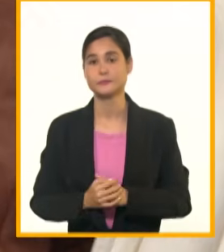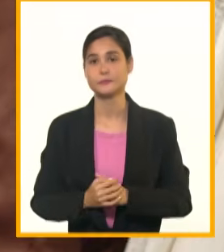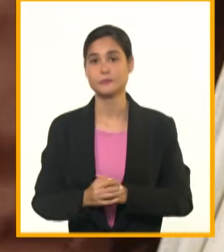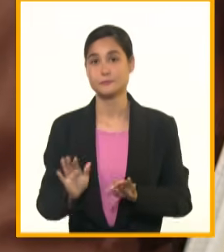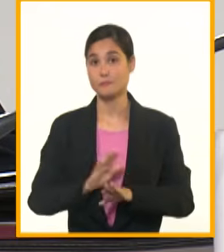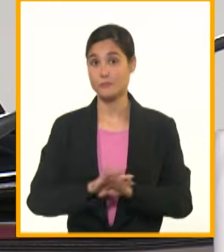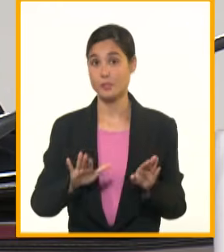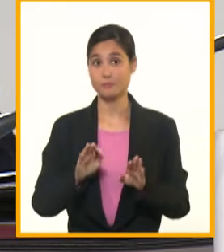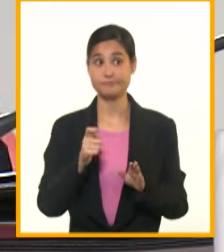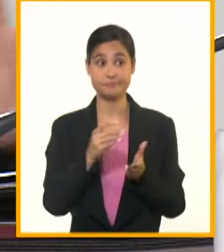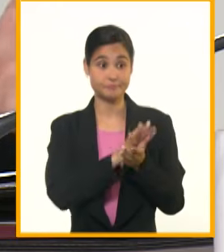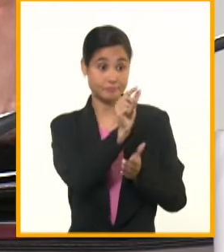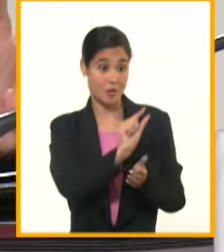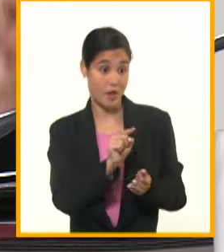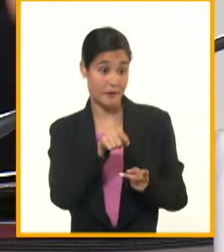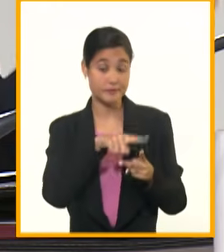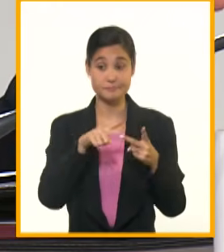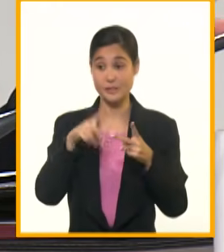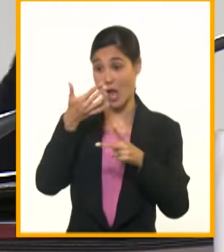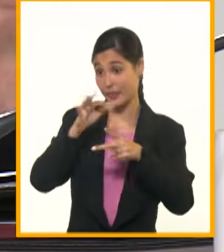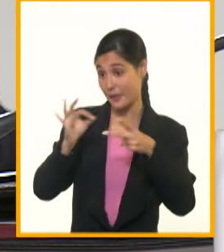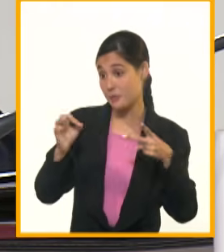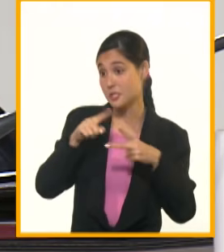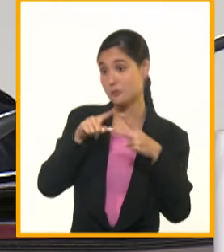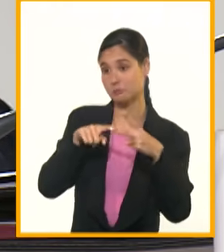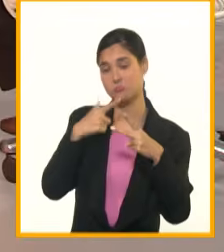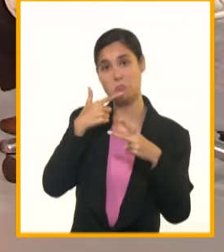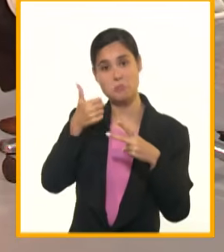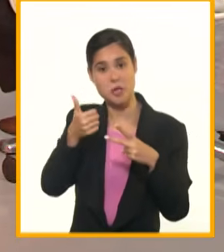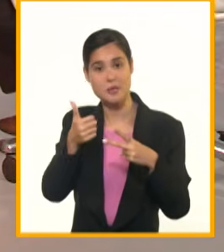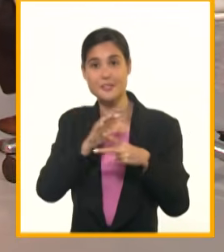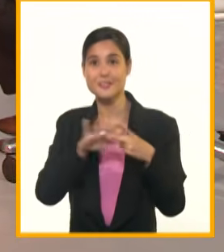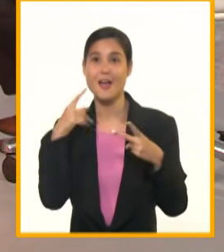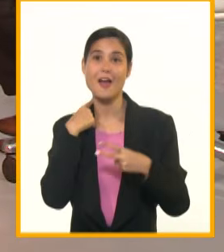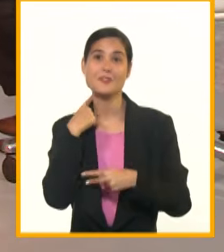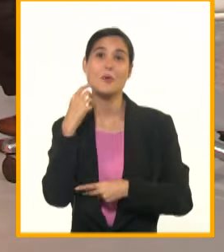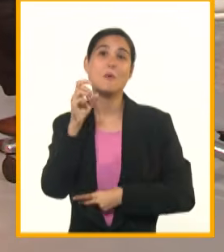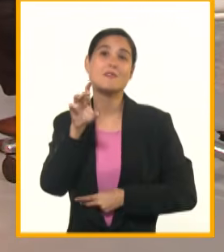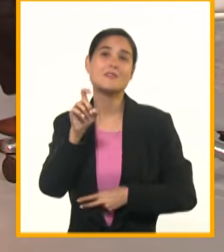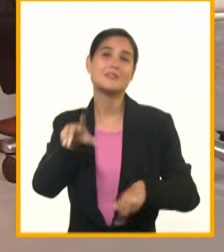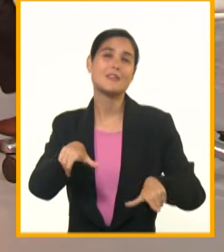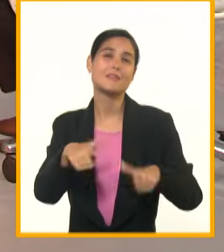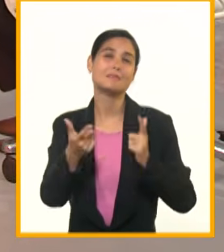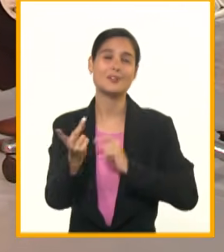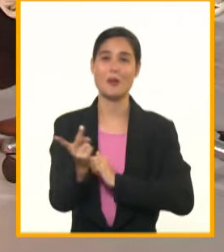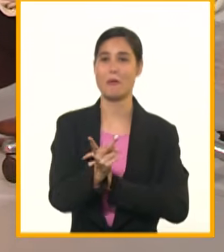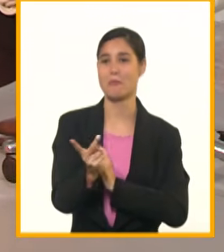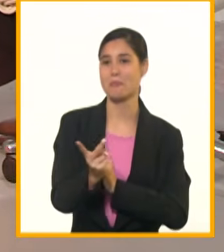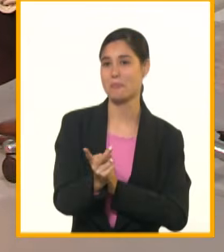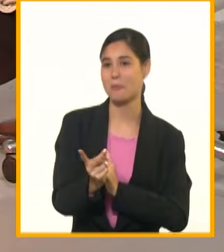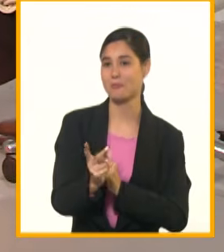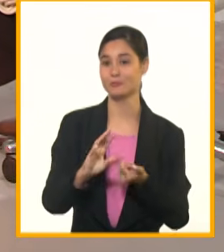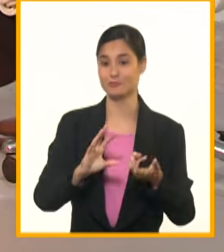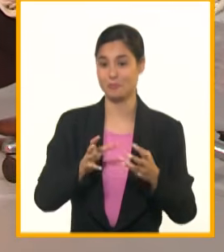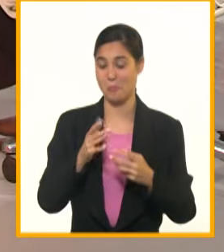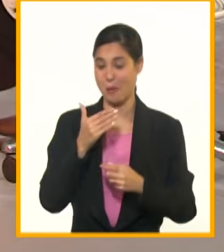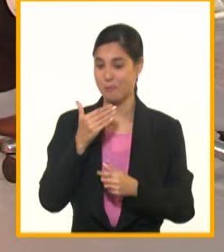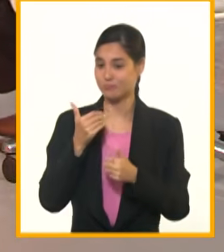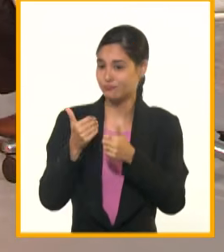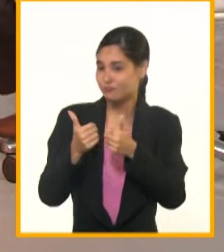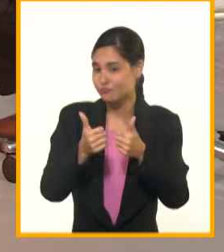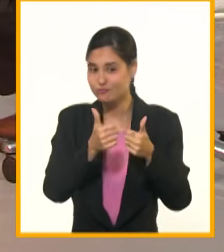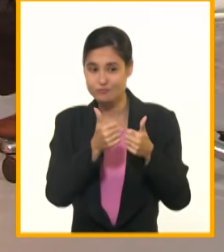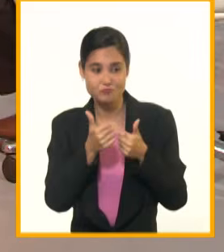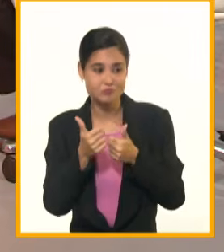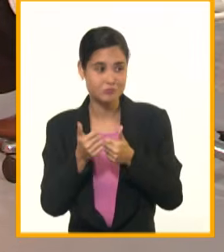como Artemisa tienen, pero qué bueno que ambas lleguen a su 15 de aniversario con ese carácter superavitario que es